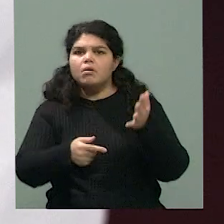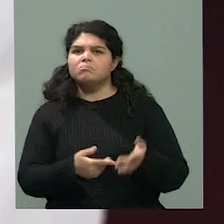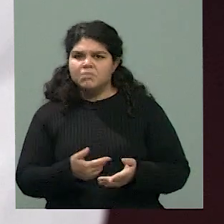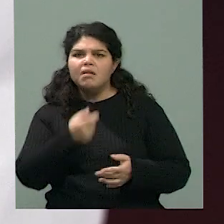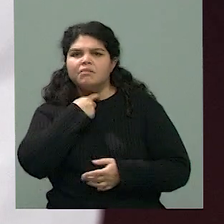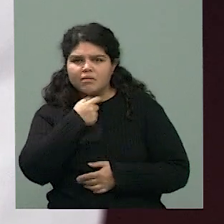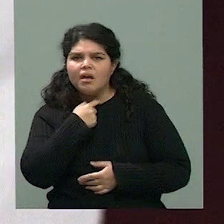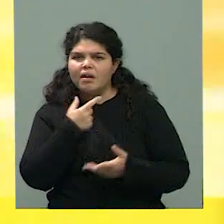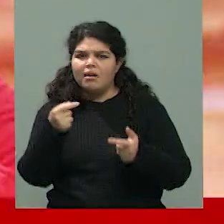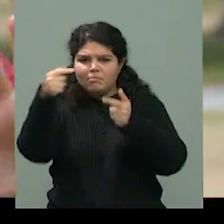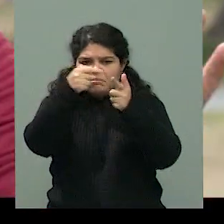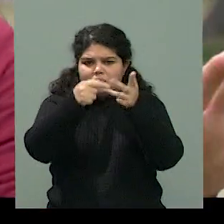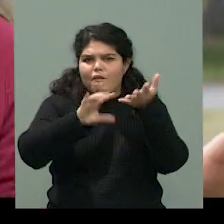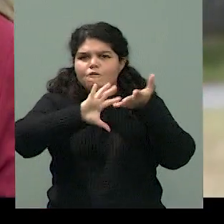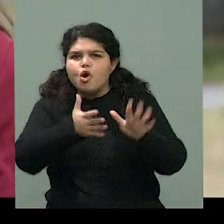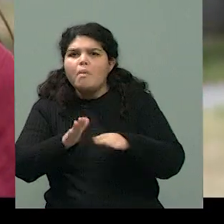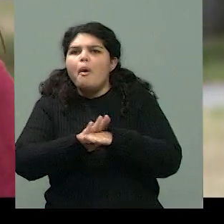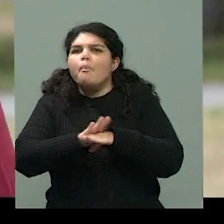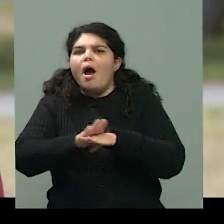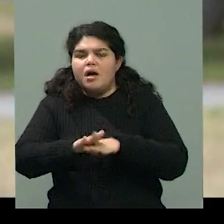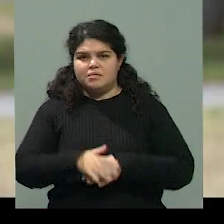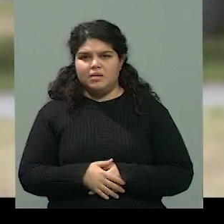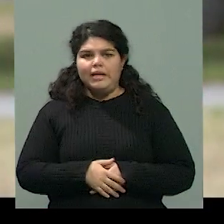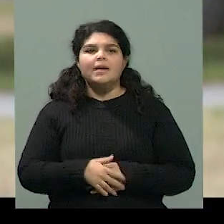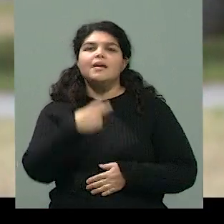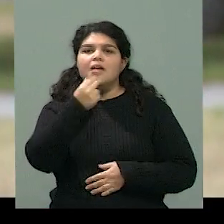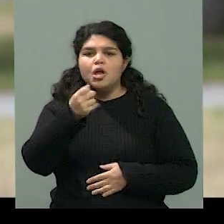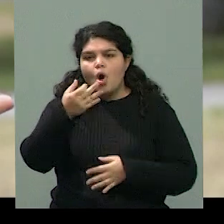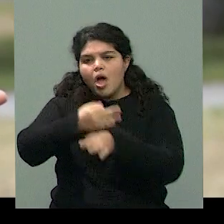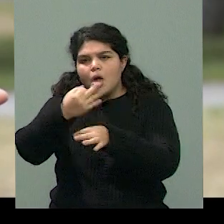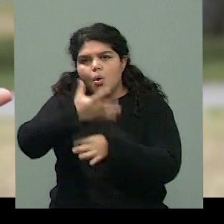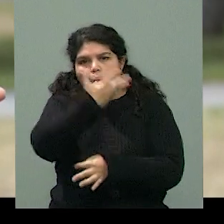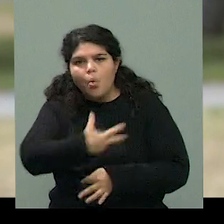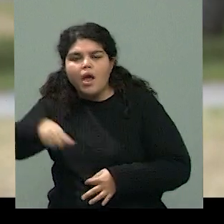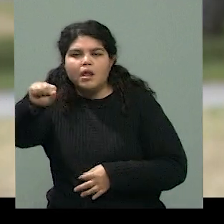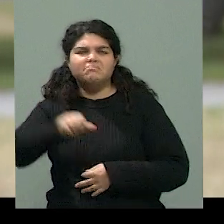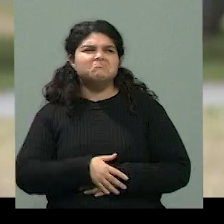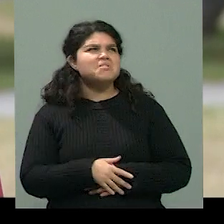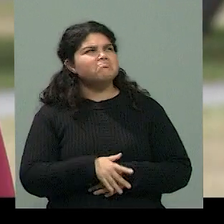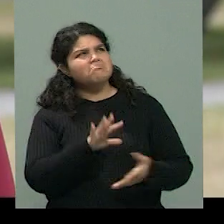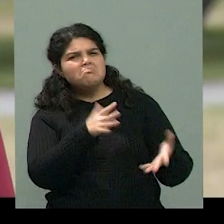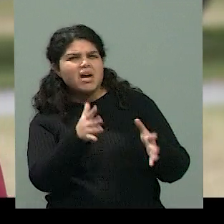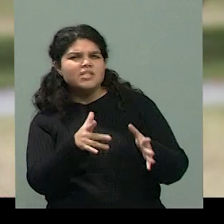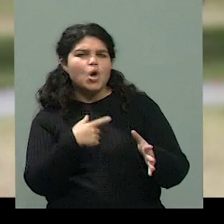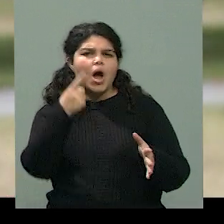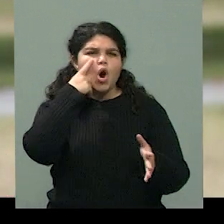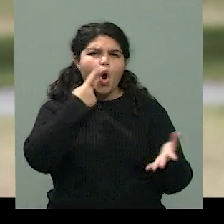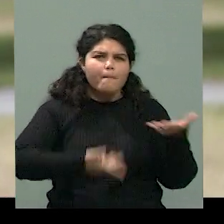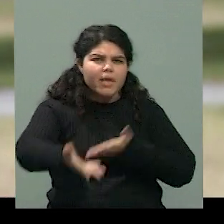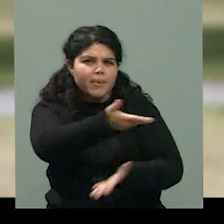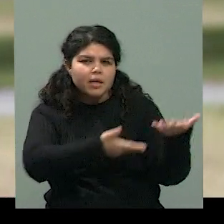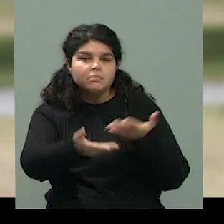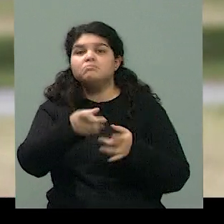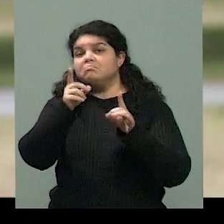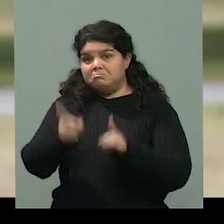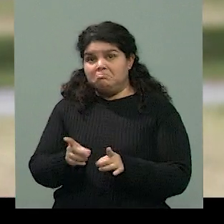hijo a la escuela, en términos generales, ¿no? Tratar de convivir sería. Primero con esta convivir grieta. y segundo